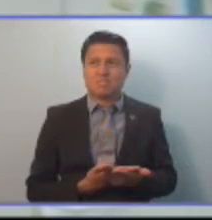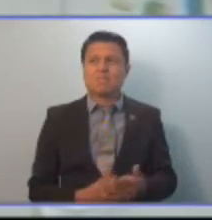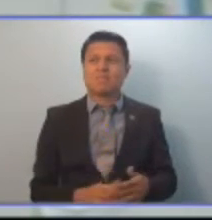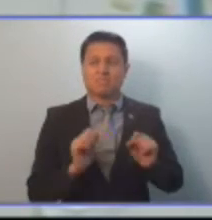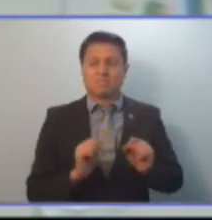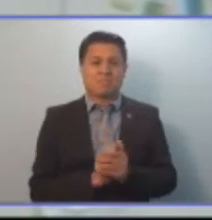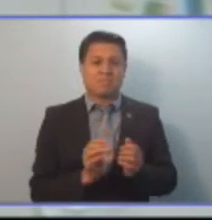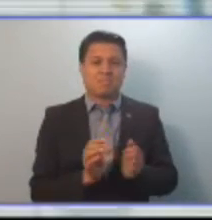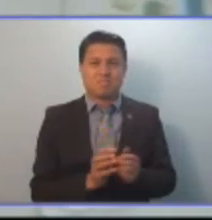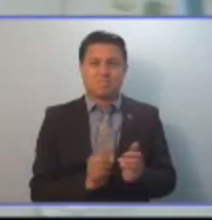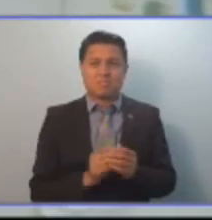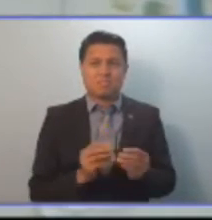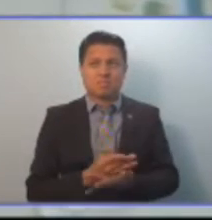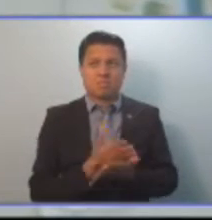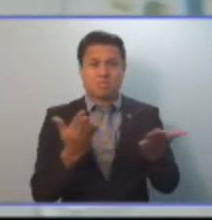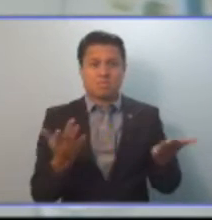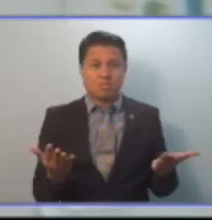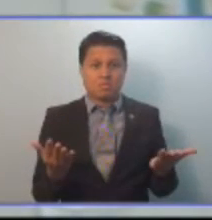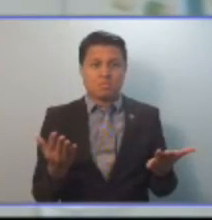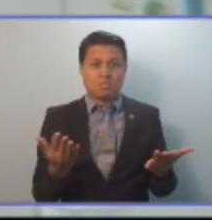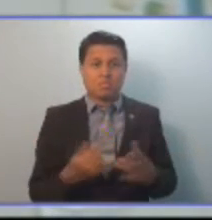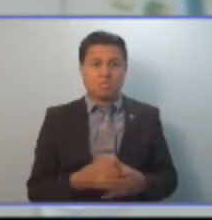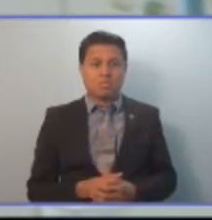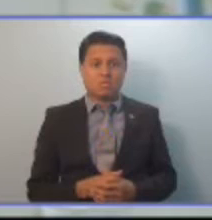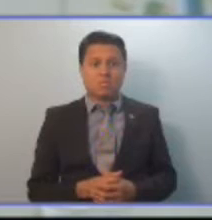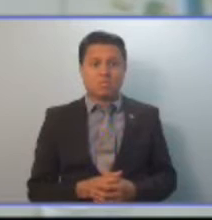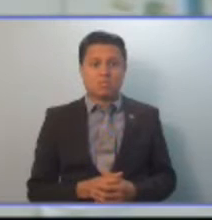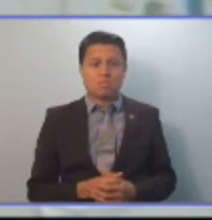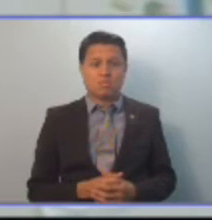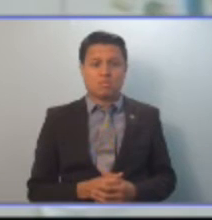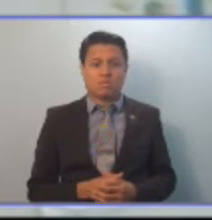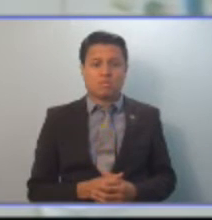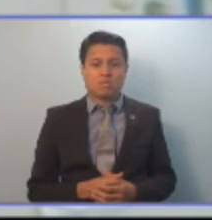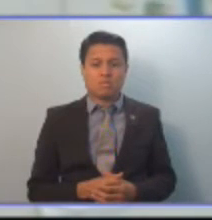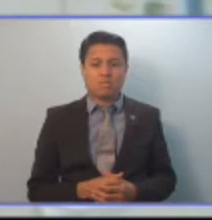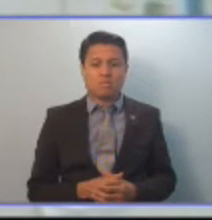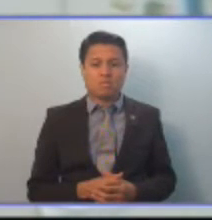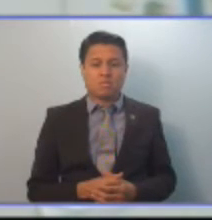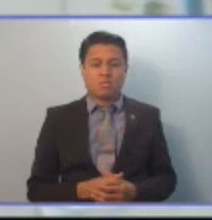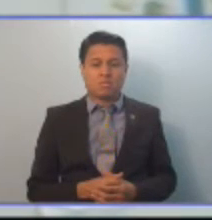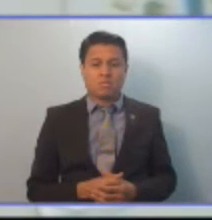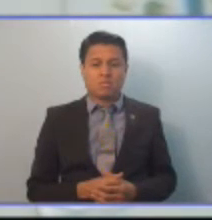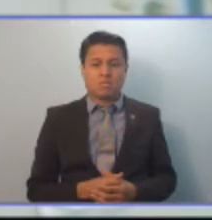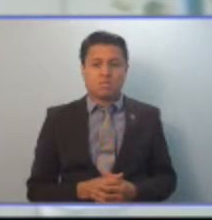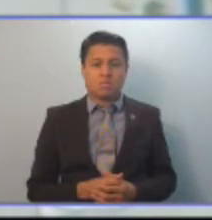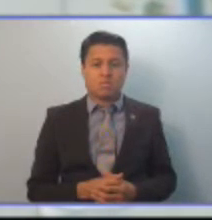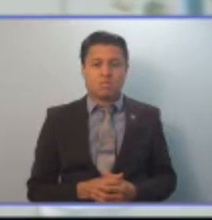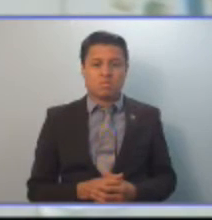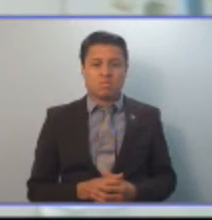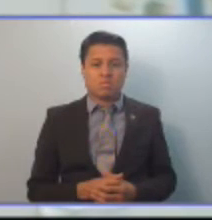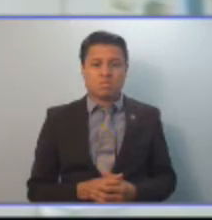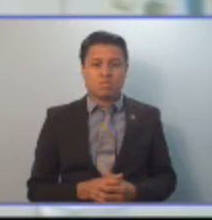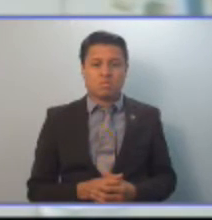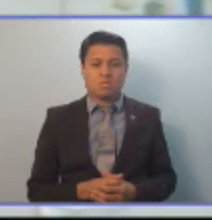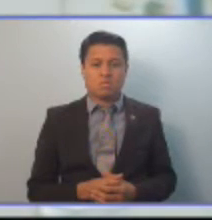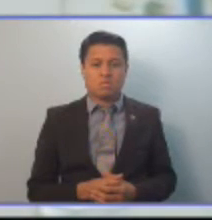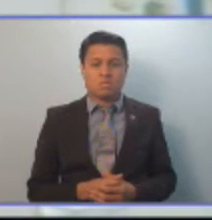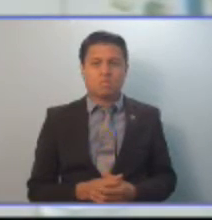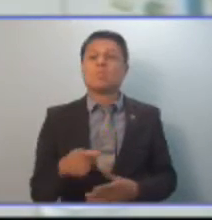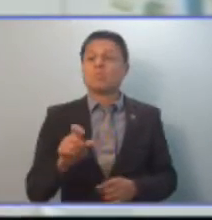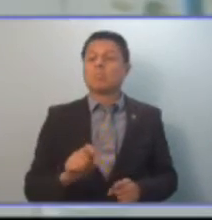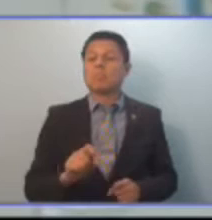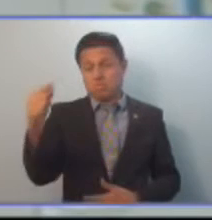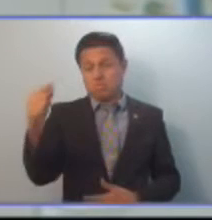resolver otra, me parece que no, eso no es congruente. Recuerdo